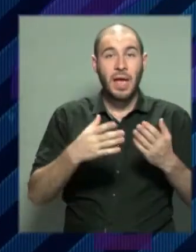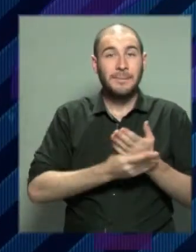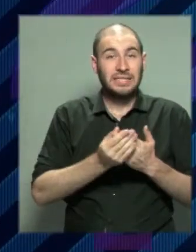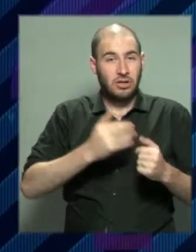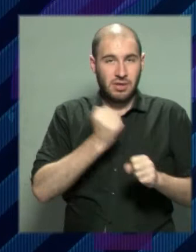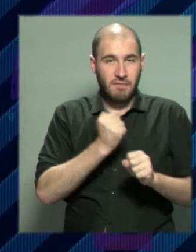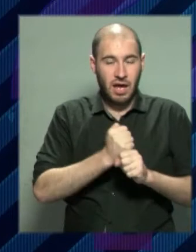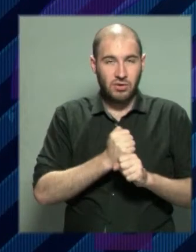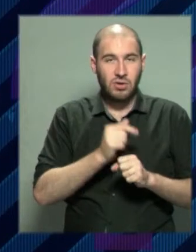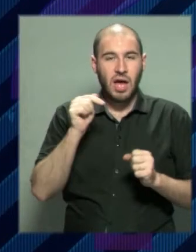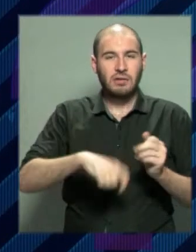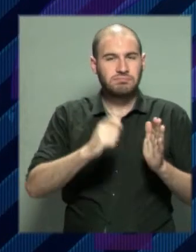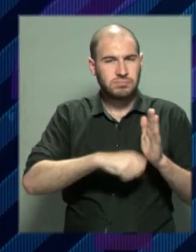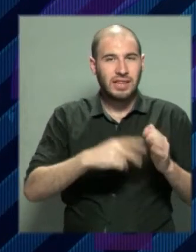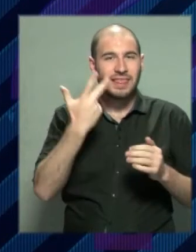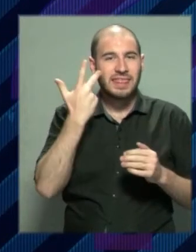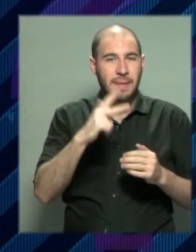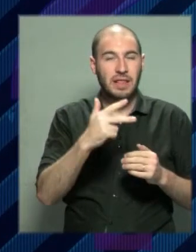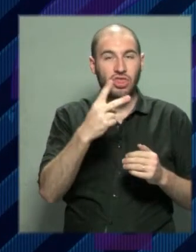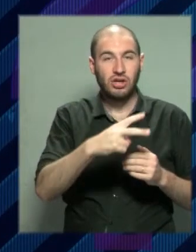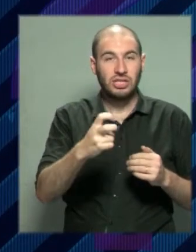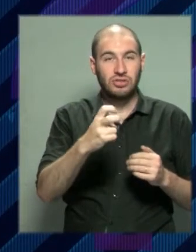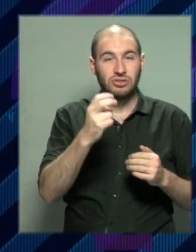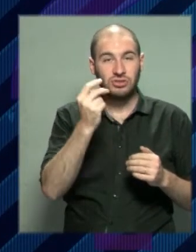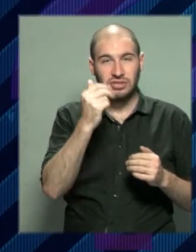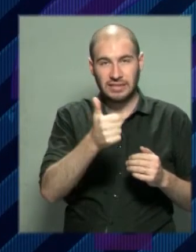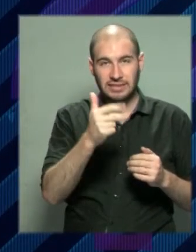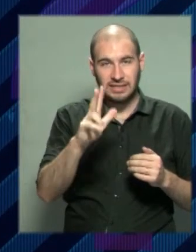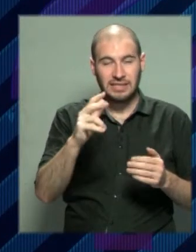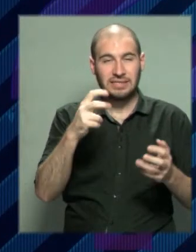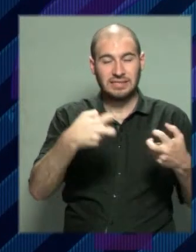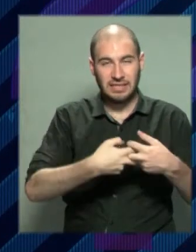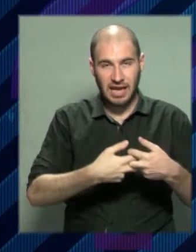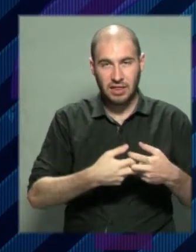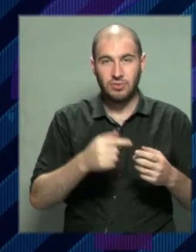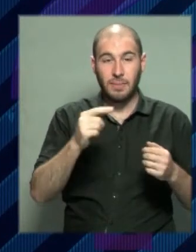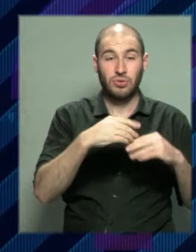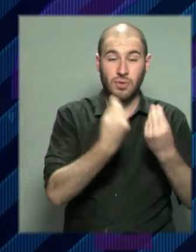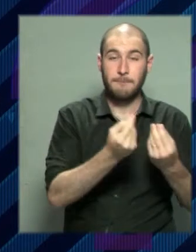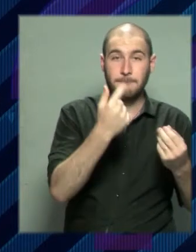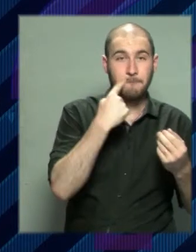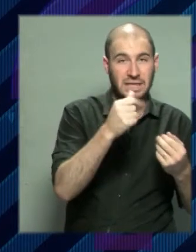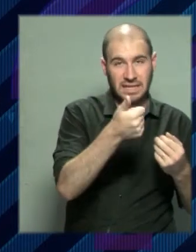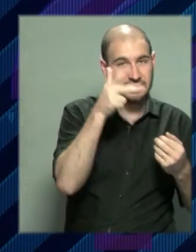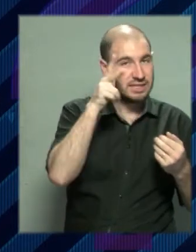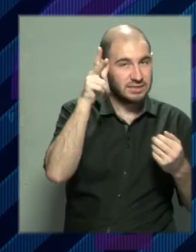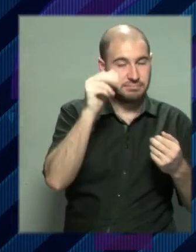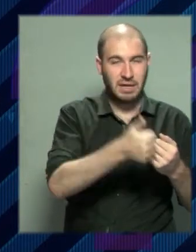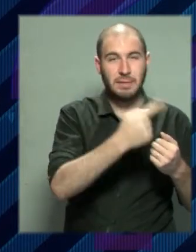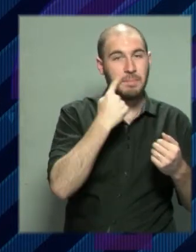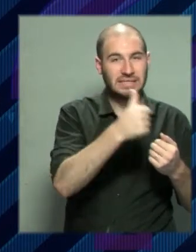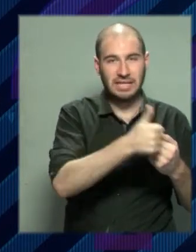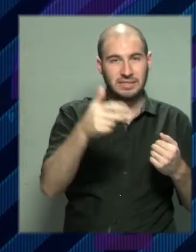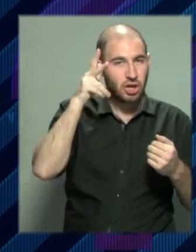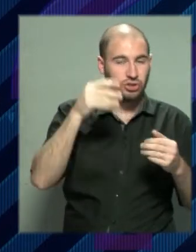Ministerio de Trabajo hay registrados 3.263 sindicatos, de los cuales 1.668 tienen